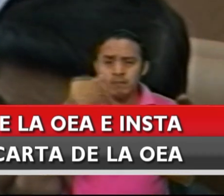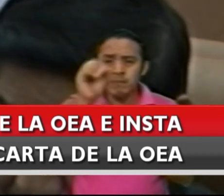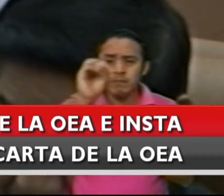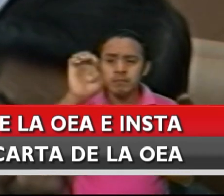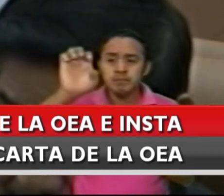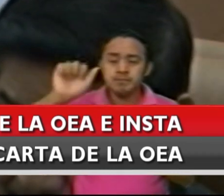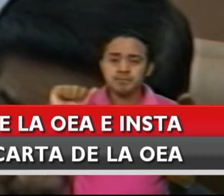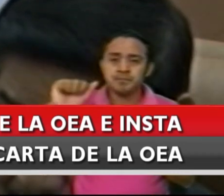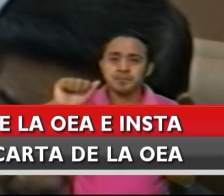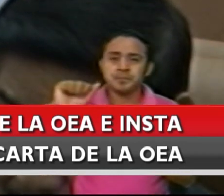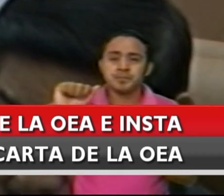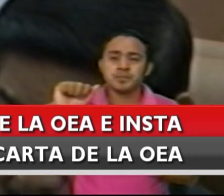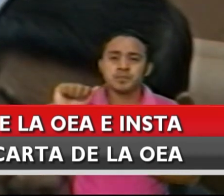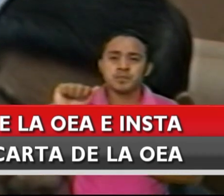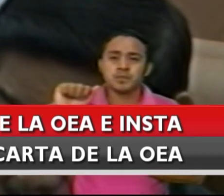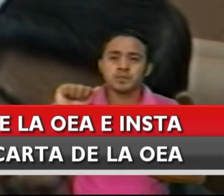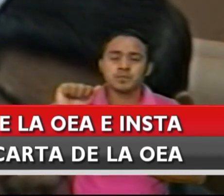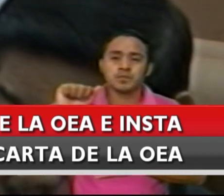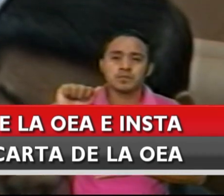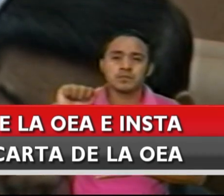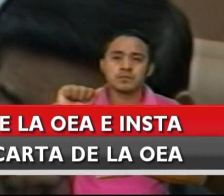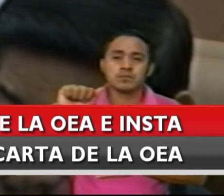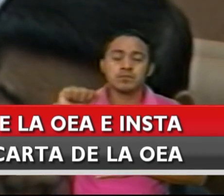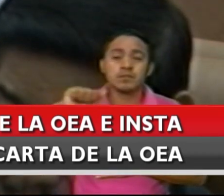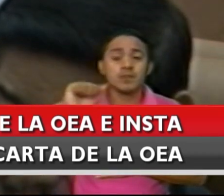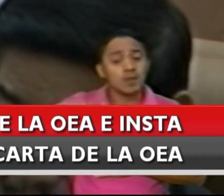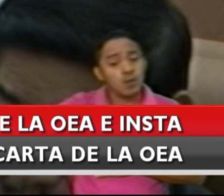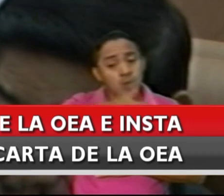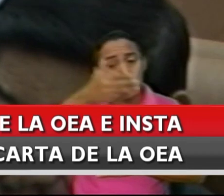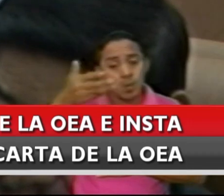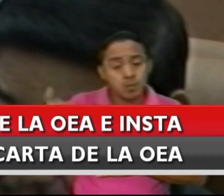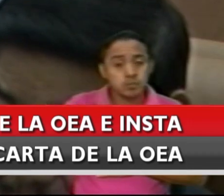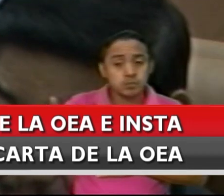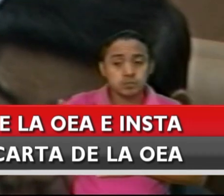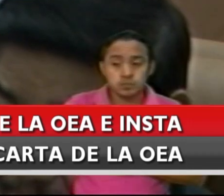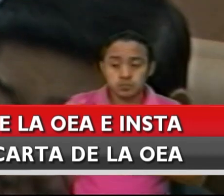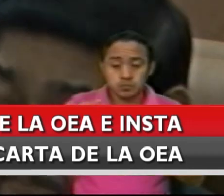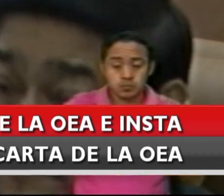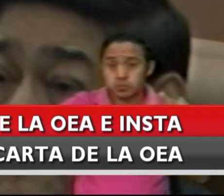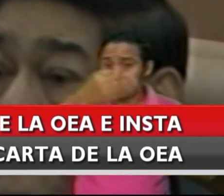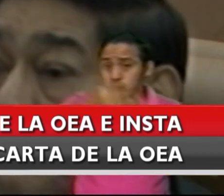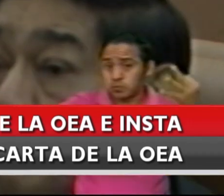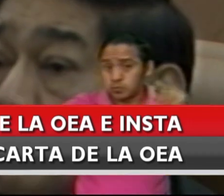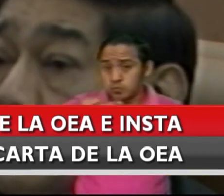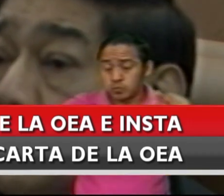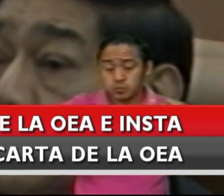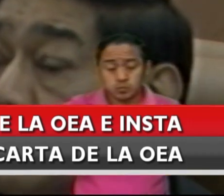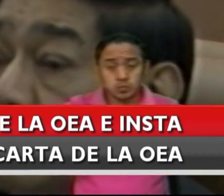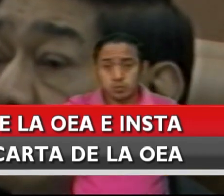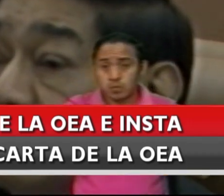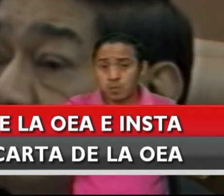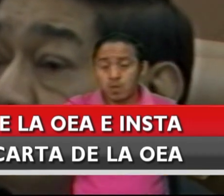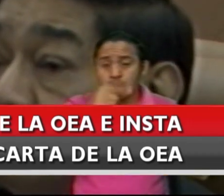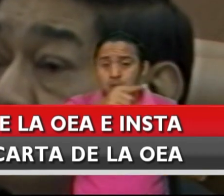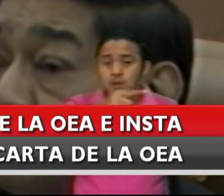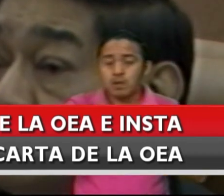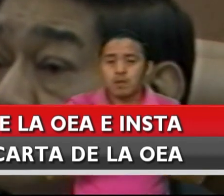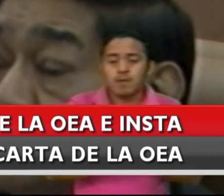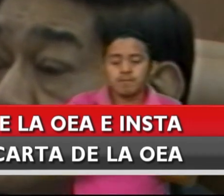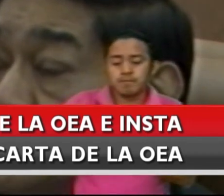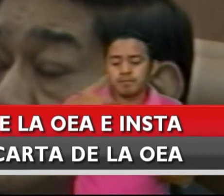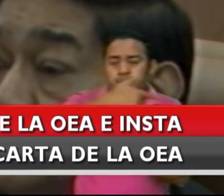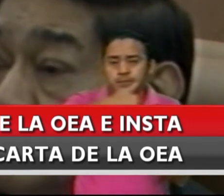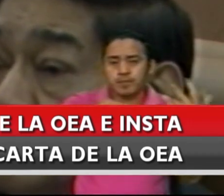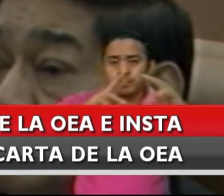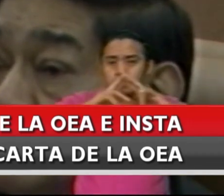Americano, OEA, y demás instrumentos jurídicos internacionales que vinculan